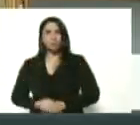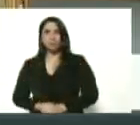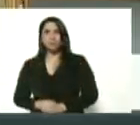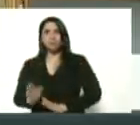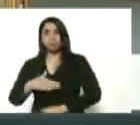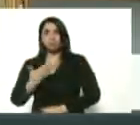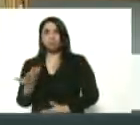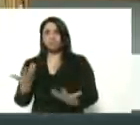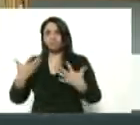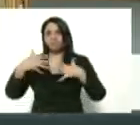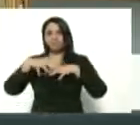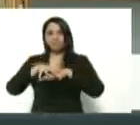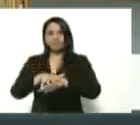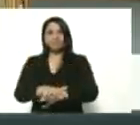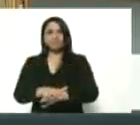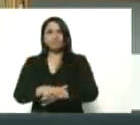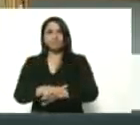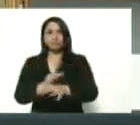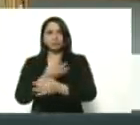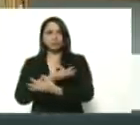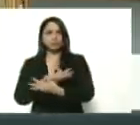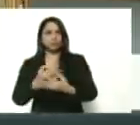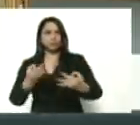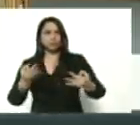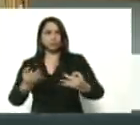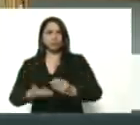pudimos combinar la correcta